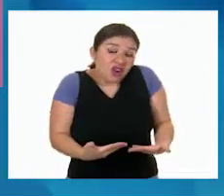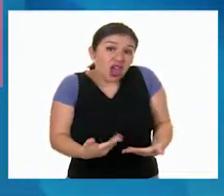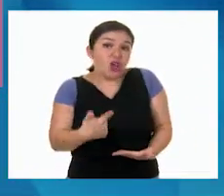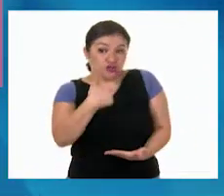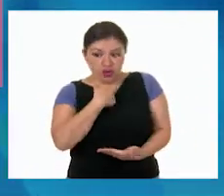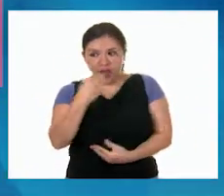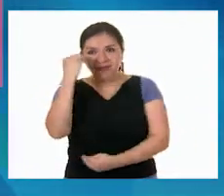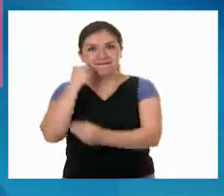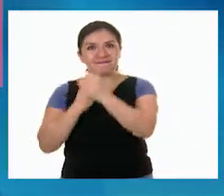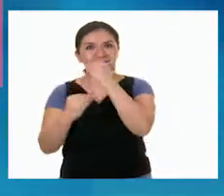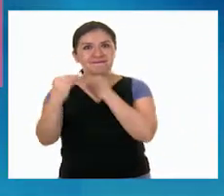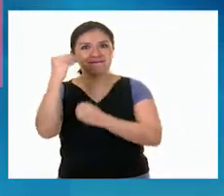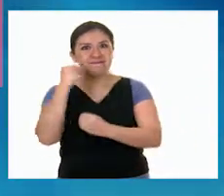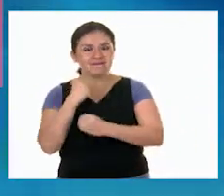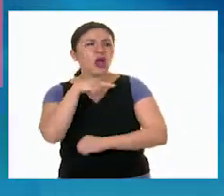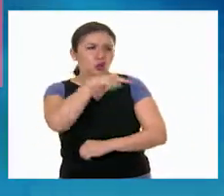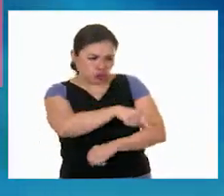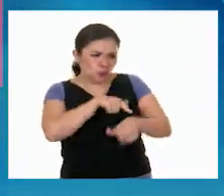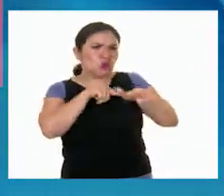como,